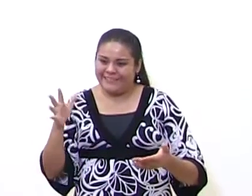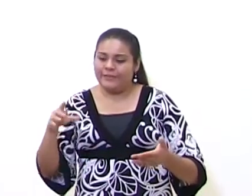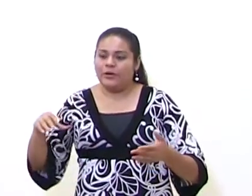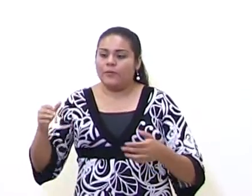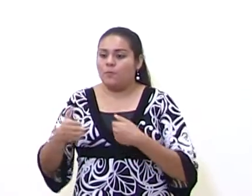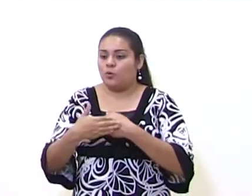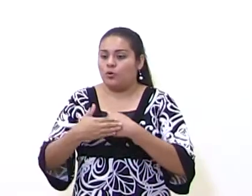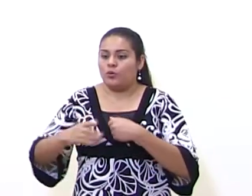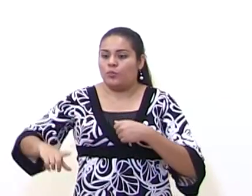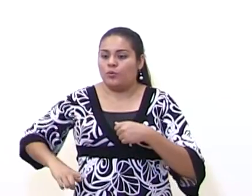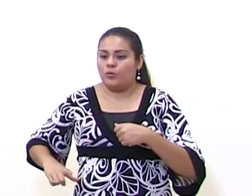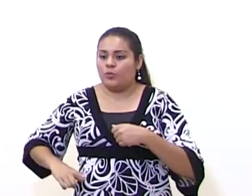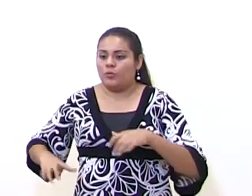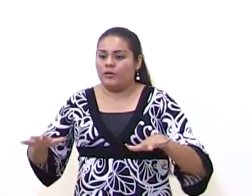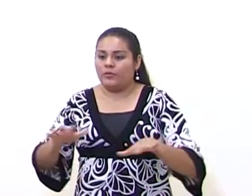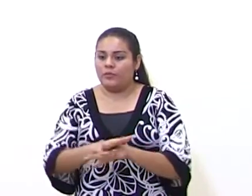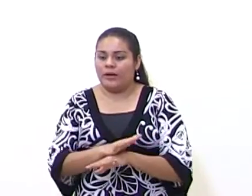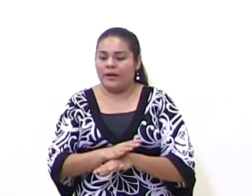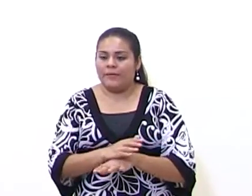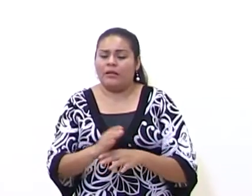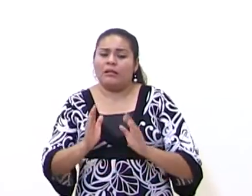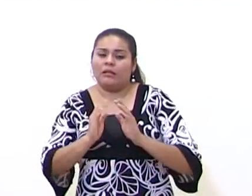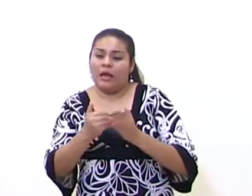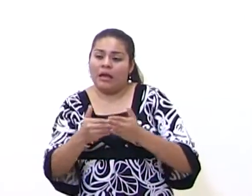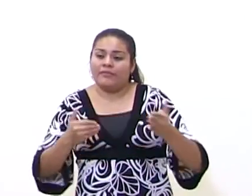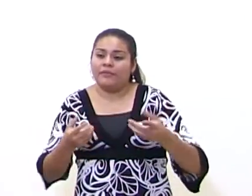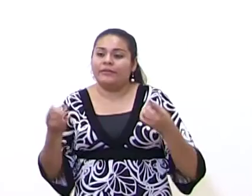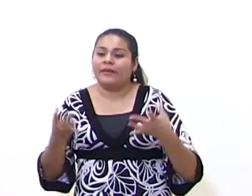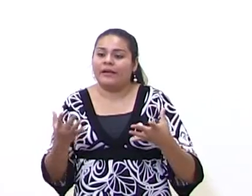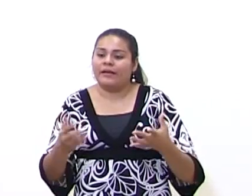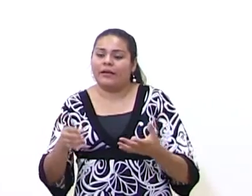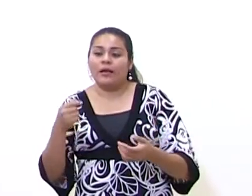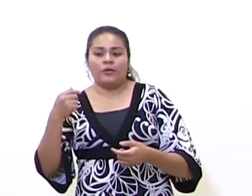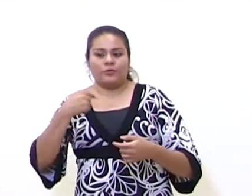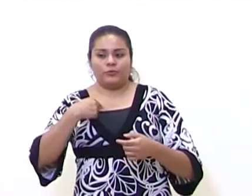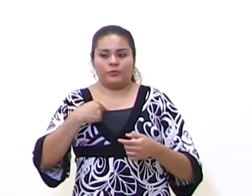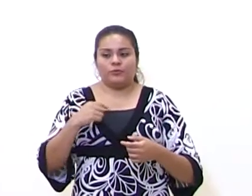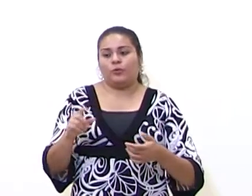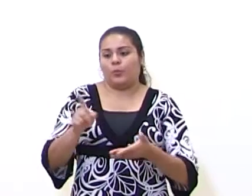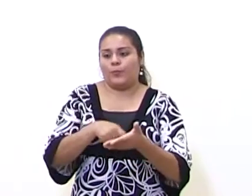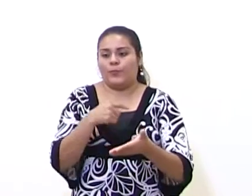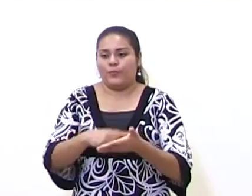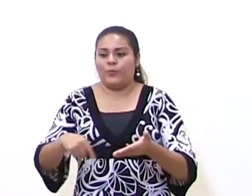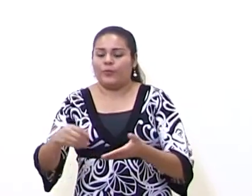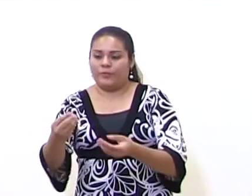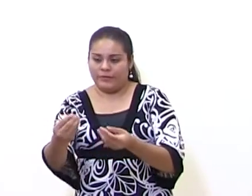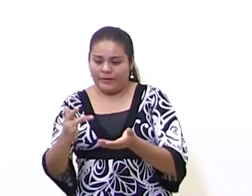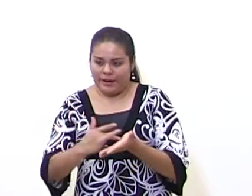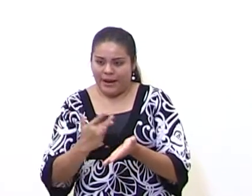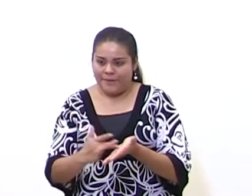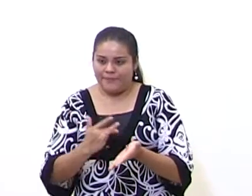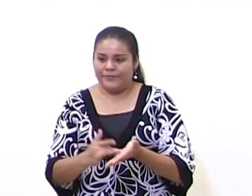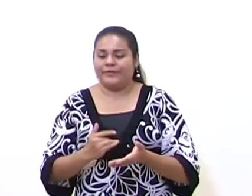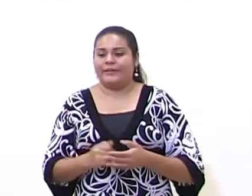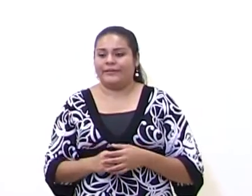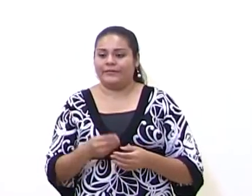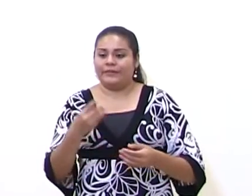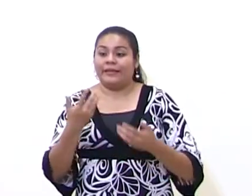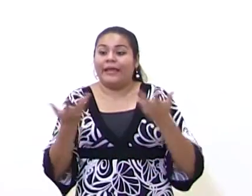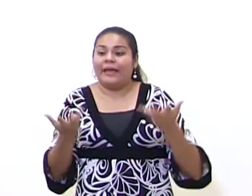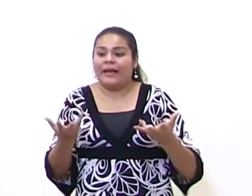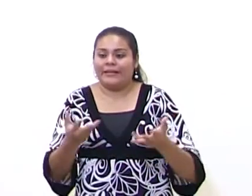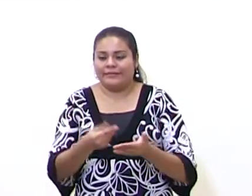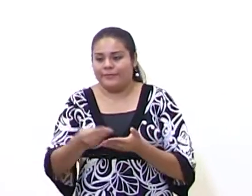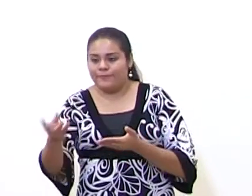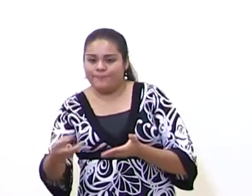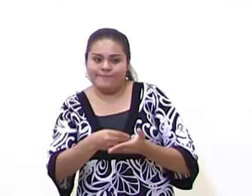decirte que para poder entrar de lleno a este tema y que